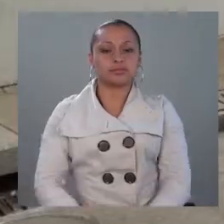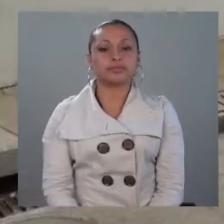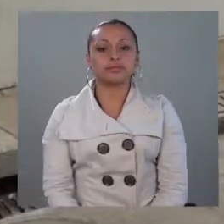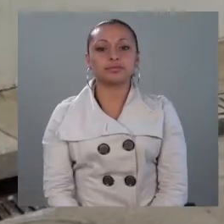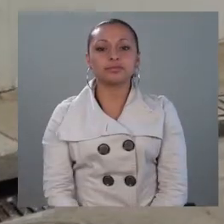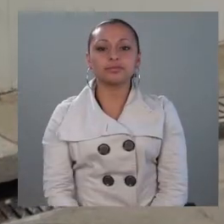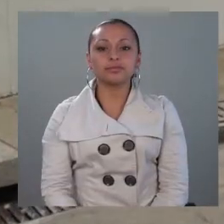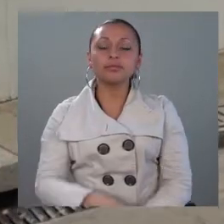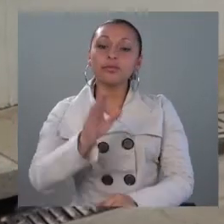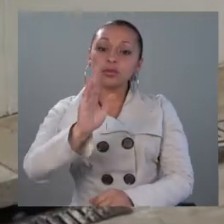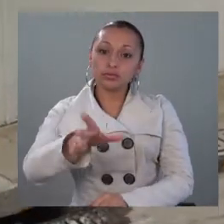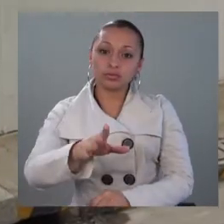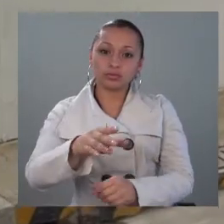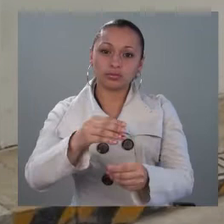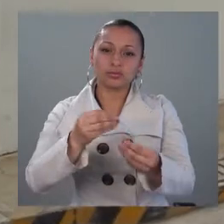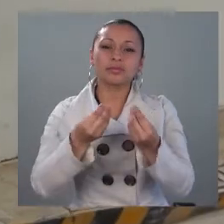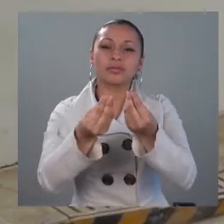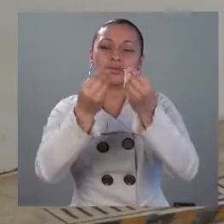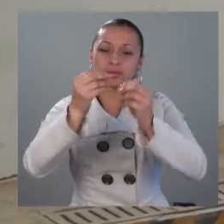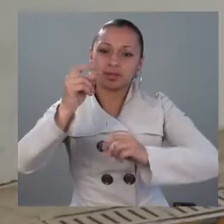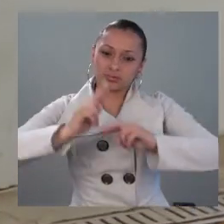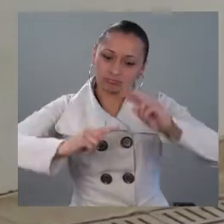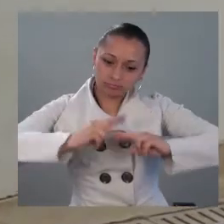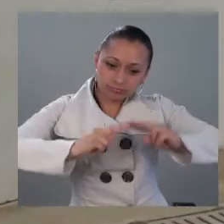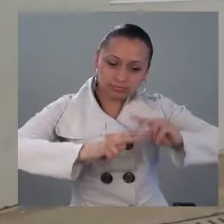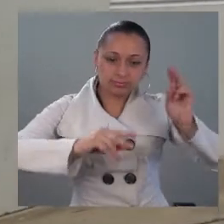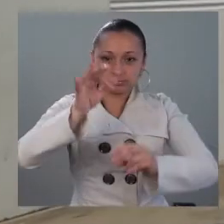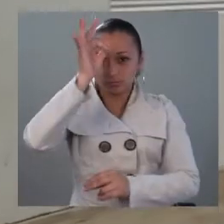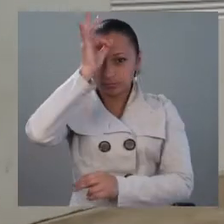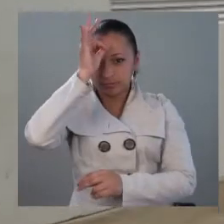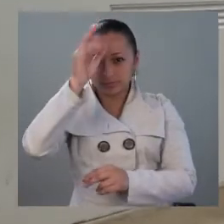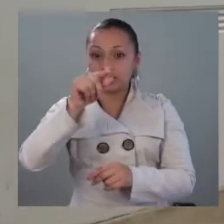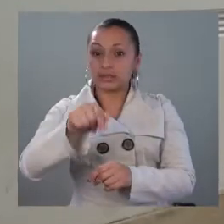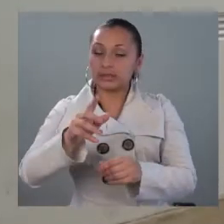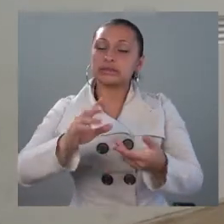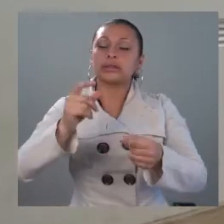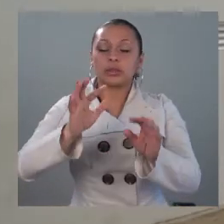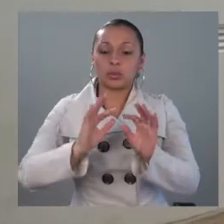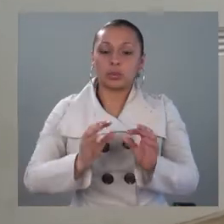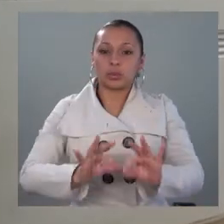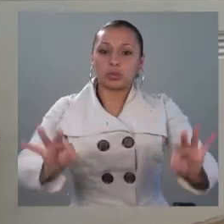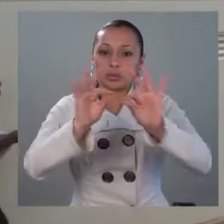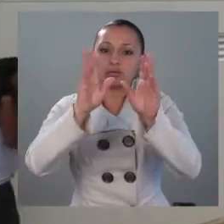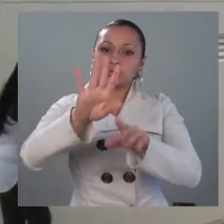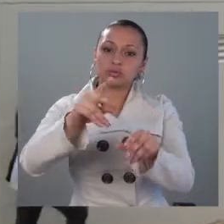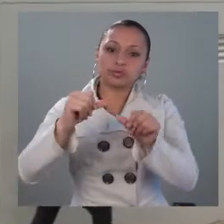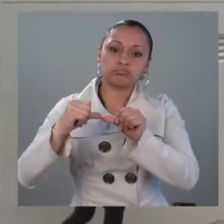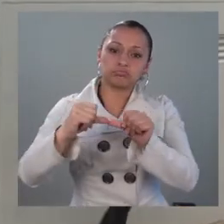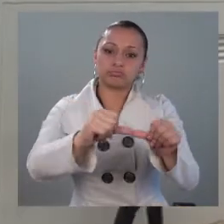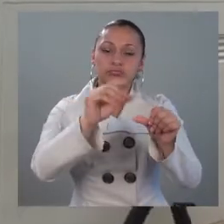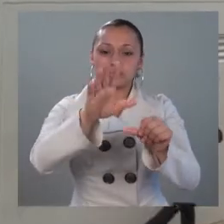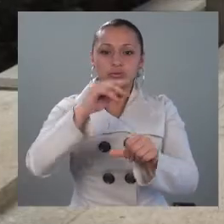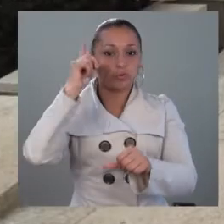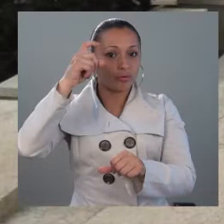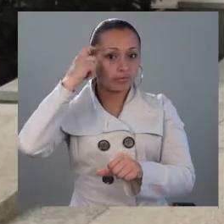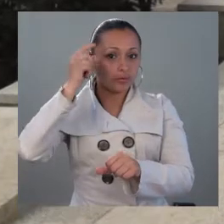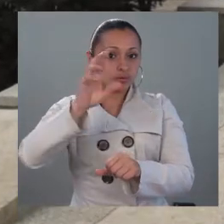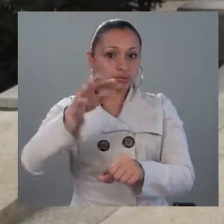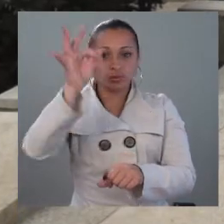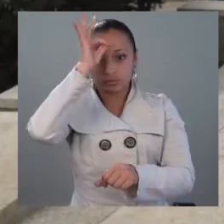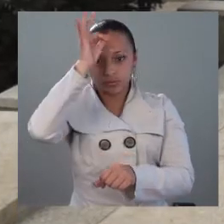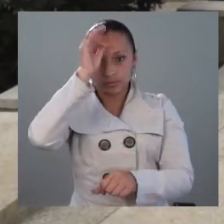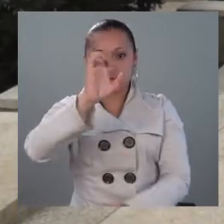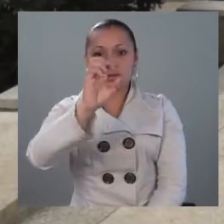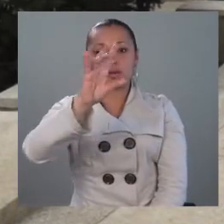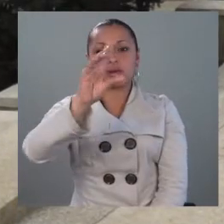Nariño. El fortalecimiento de la infraestructura hospitalaria en el departamento es uno de los avances de este gobierno. El Hospital Eduardo Santos